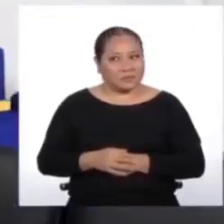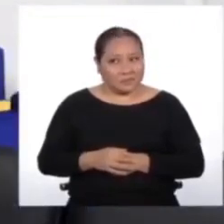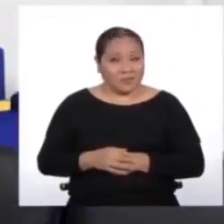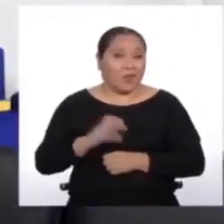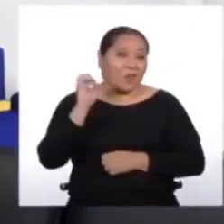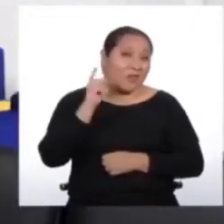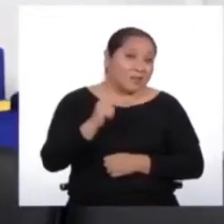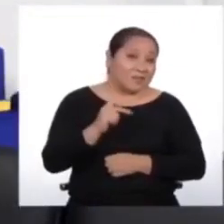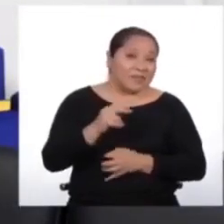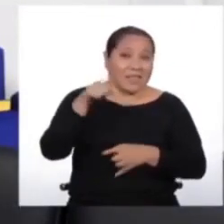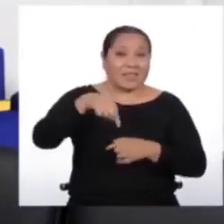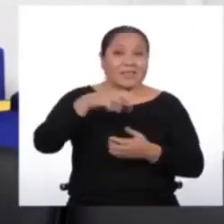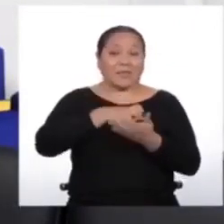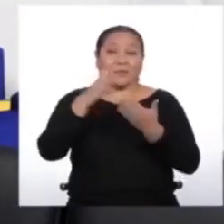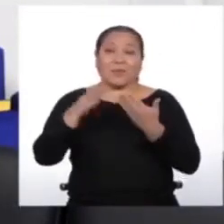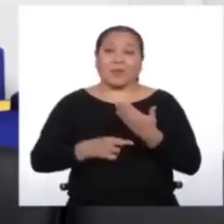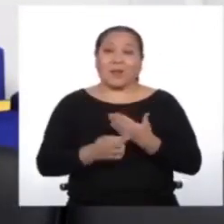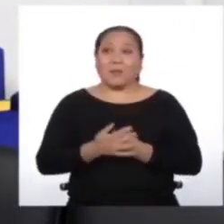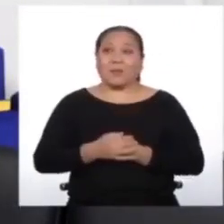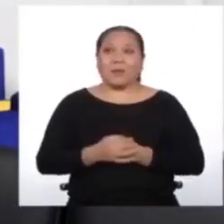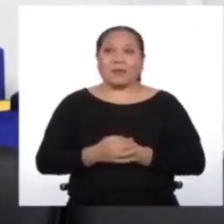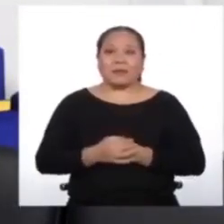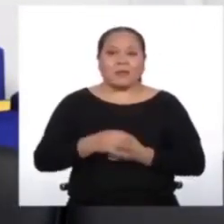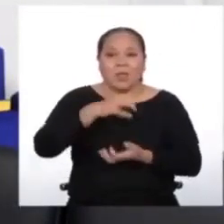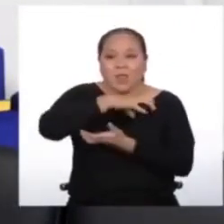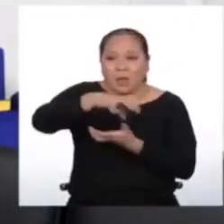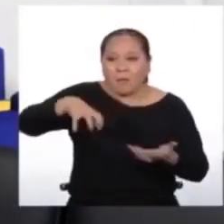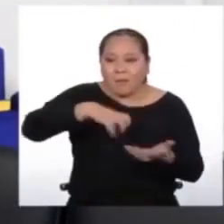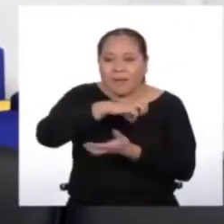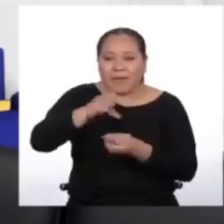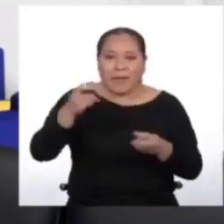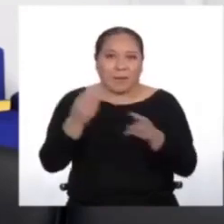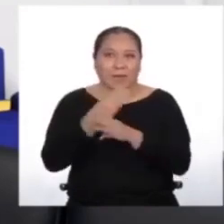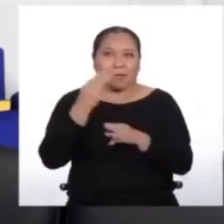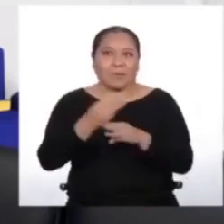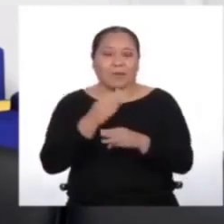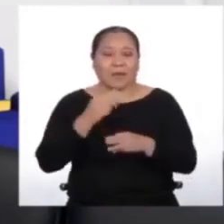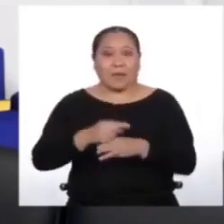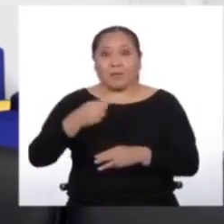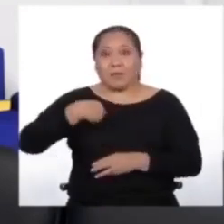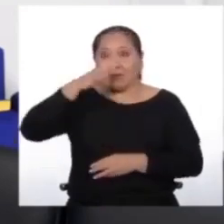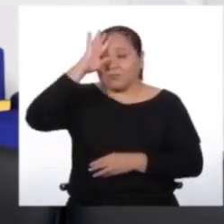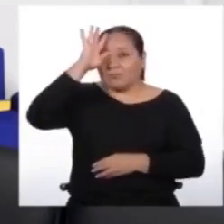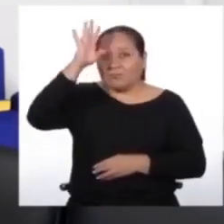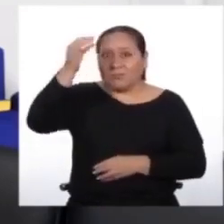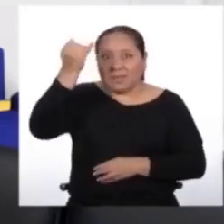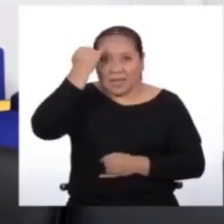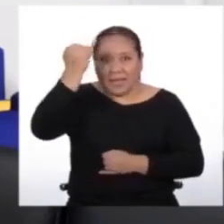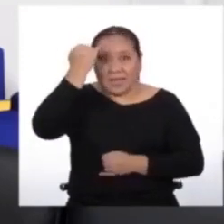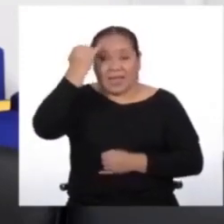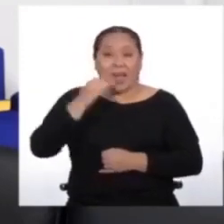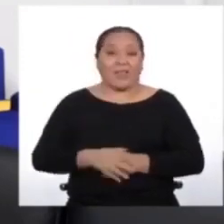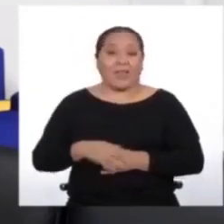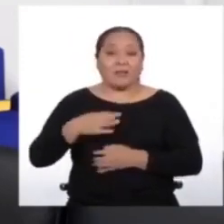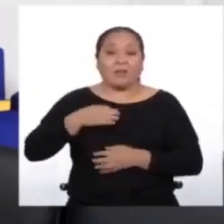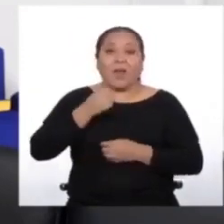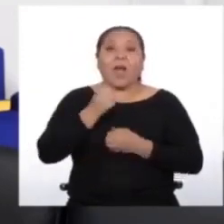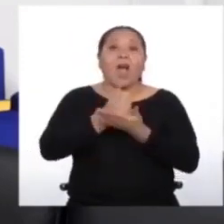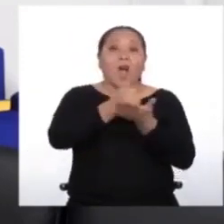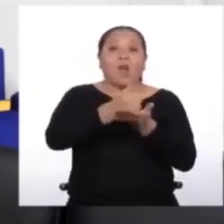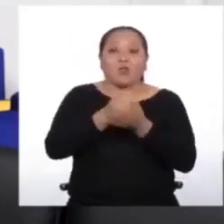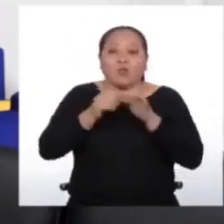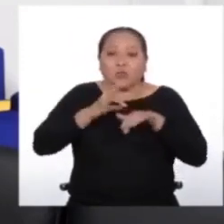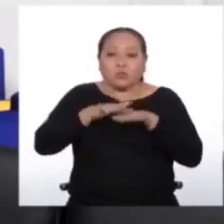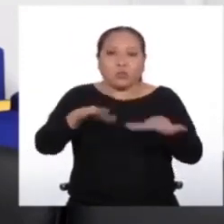Bueno, este programa ha sido una mezcla de solidaridad y matemáticas. A mí se me ha ocurrido iniciar una cadena de favores, pero claro, yo sola